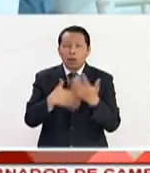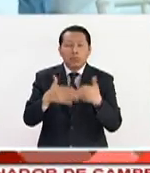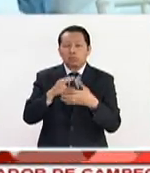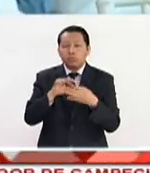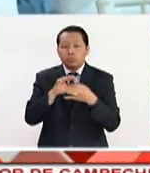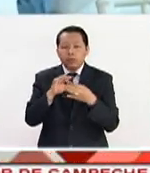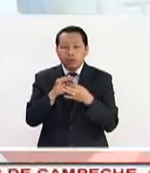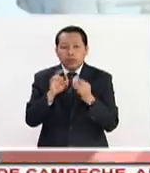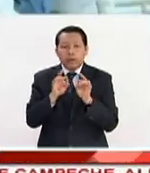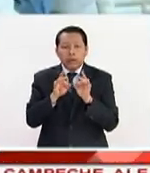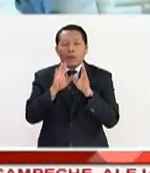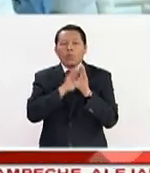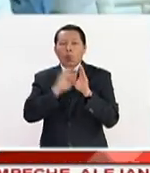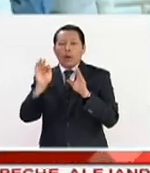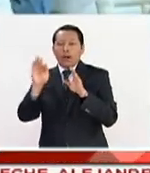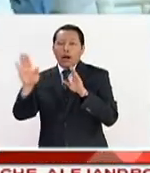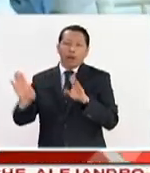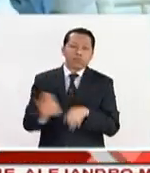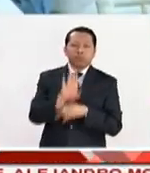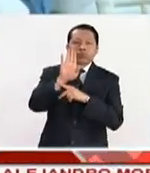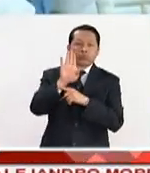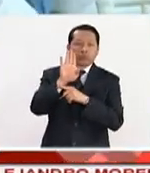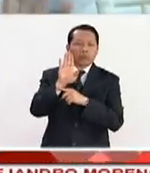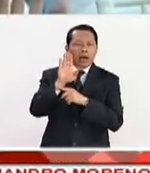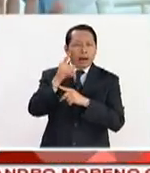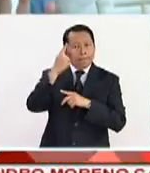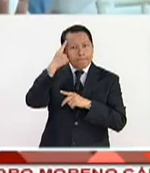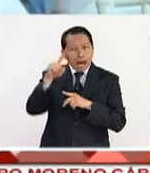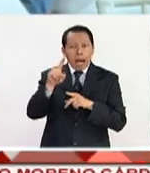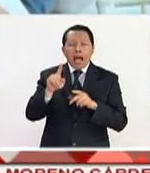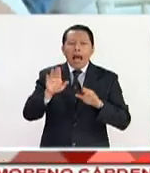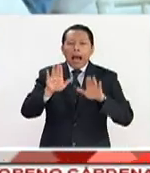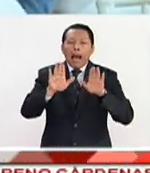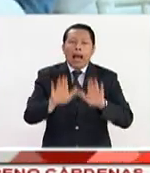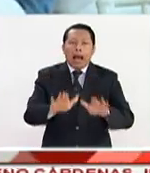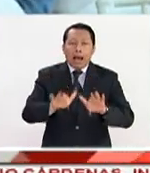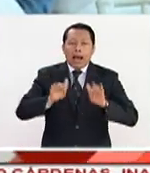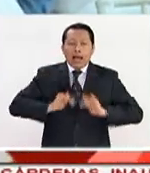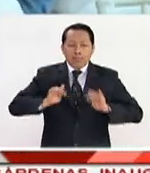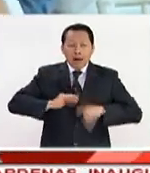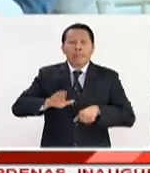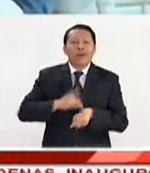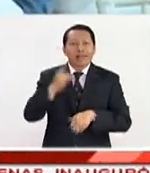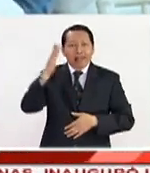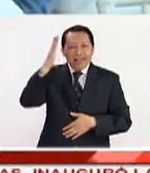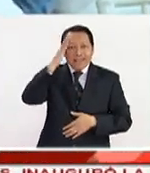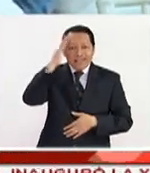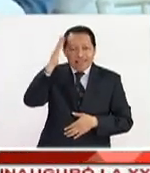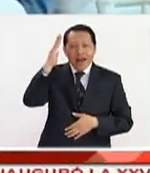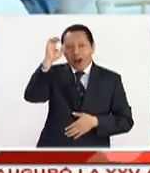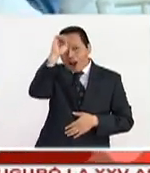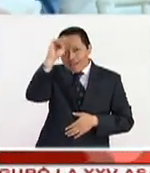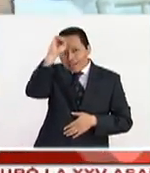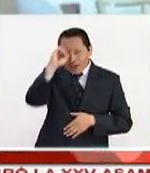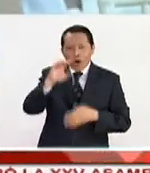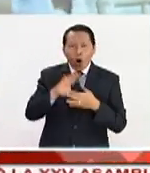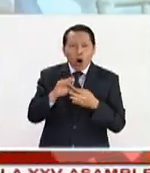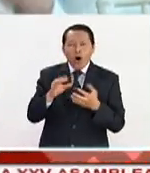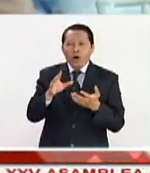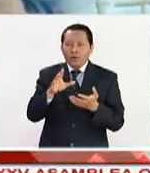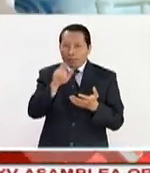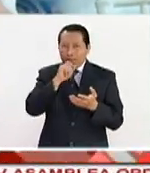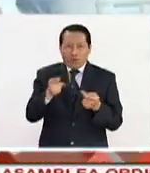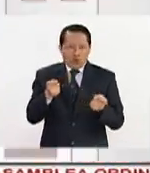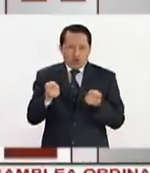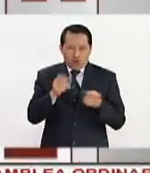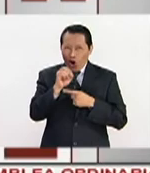puede entrar un video para que mantenga la calma, porque lo peor que puede hacer un líder de opinión o un conductor de un noticiero es